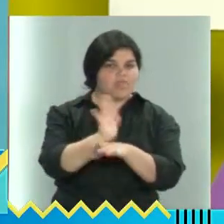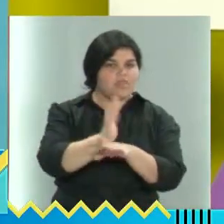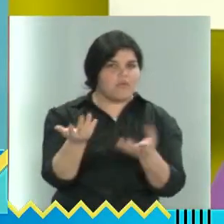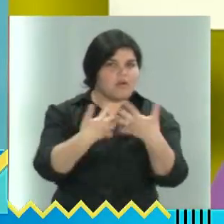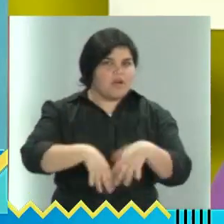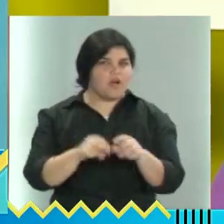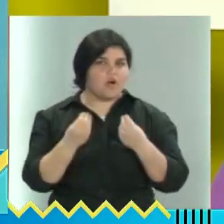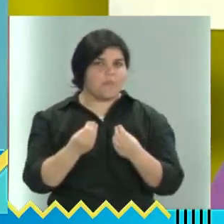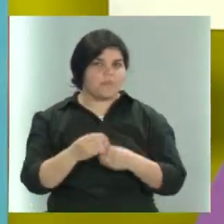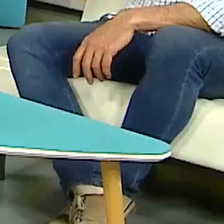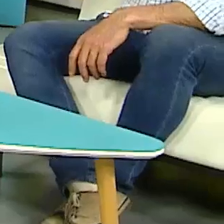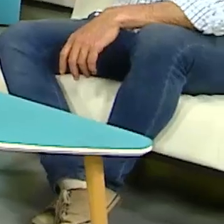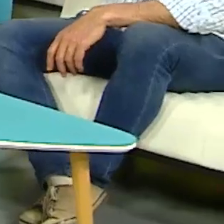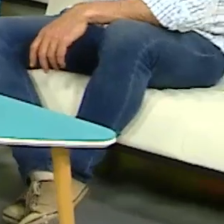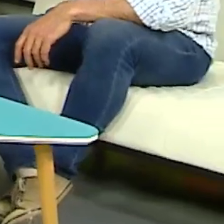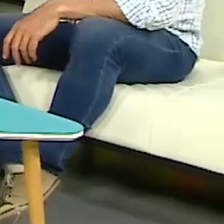del de película. Ya venimos.